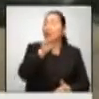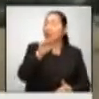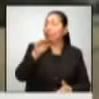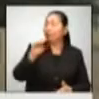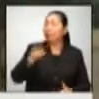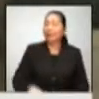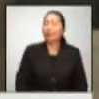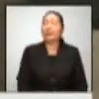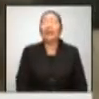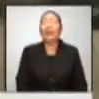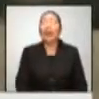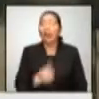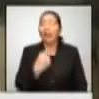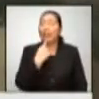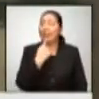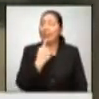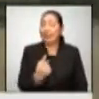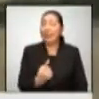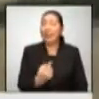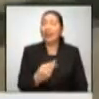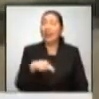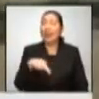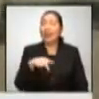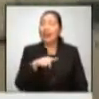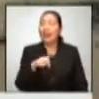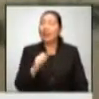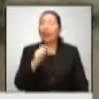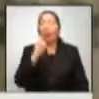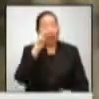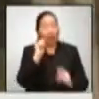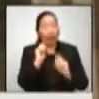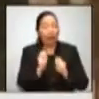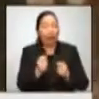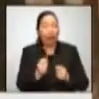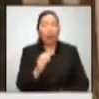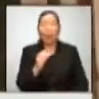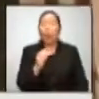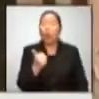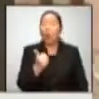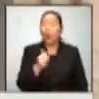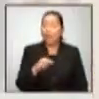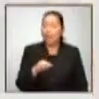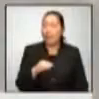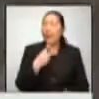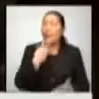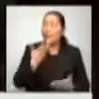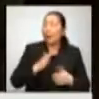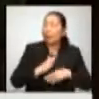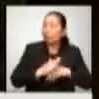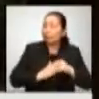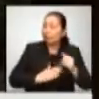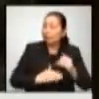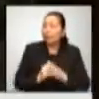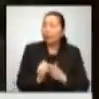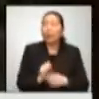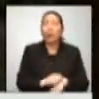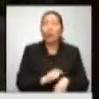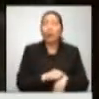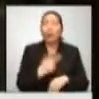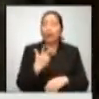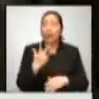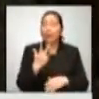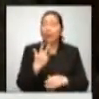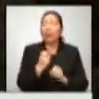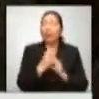representación. Comentó que en Nazca ha entregado algunas donaciones al COAR para mejorar su infraestructura y que durante los tres